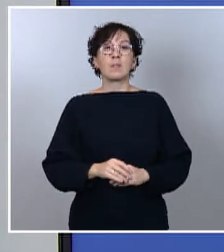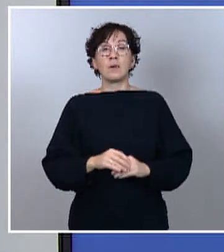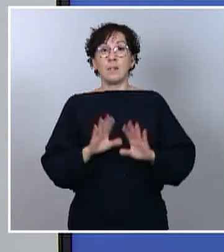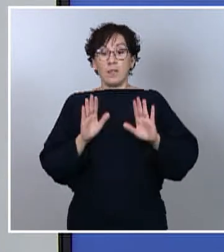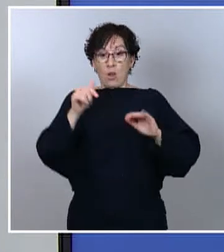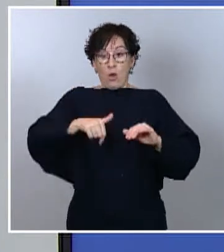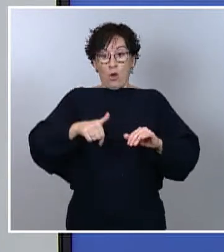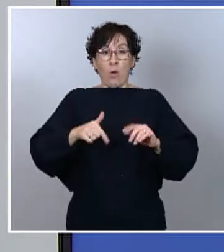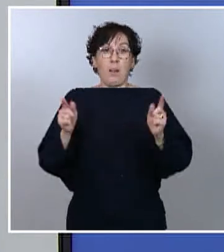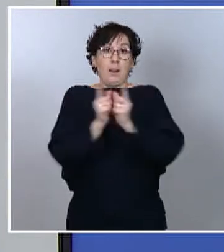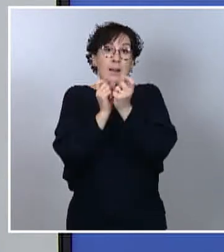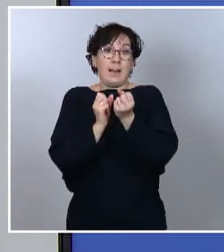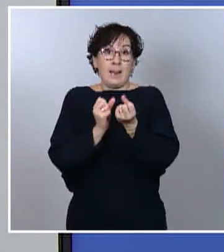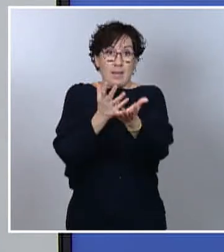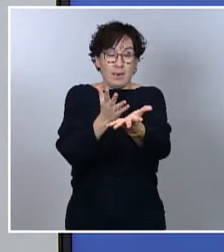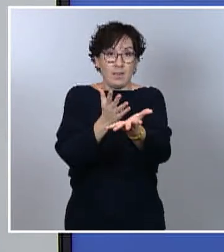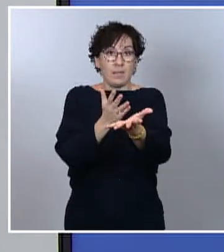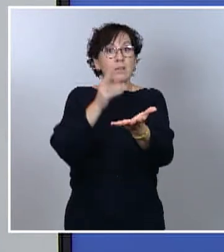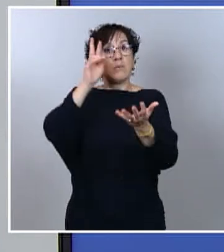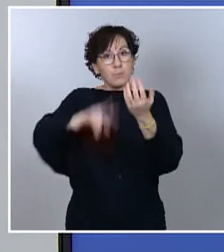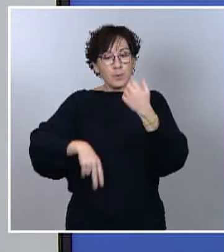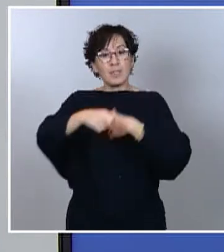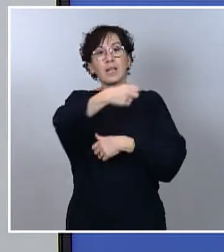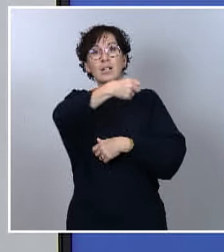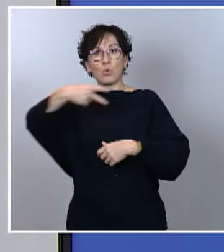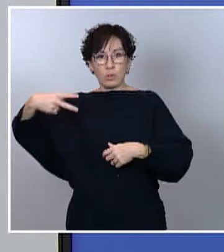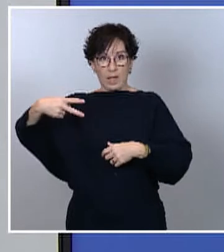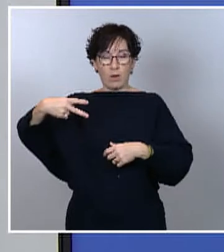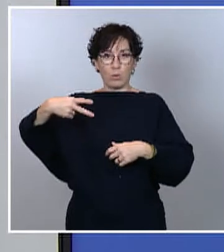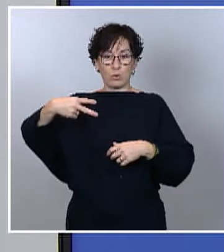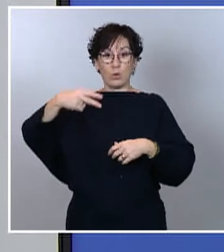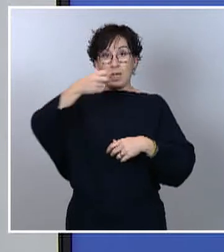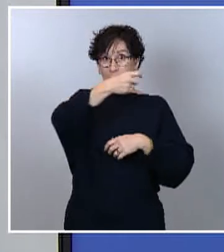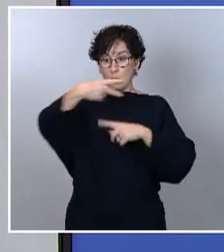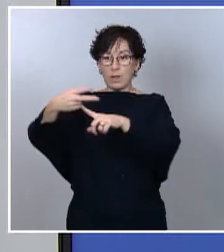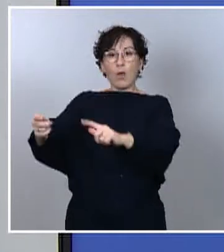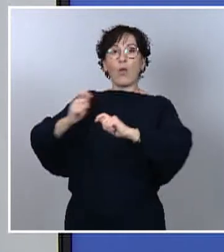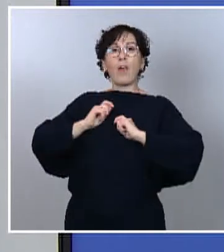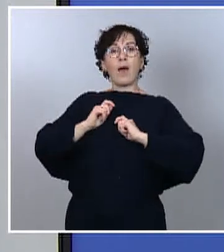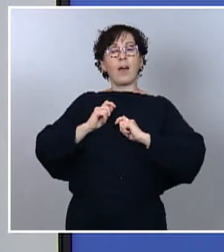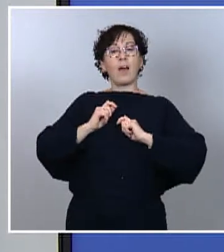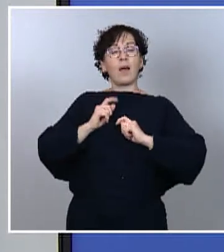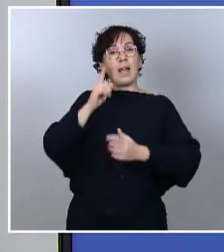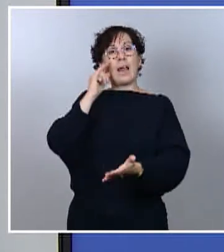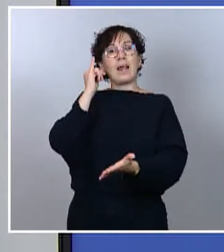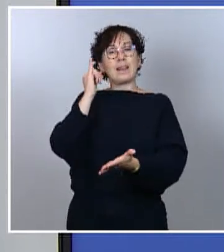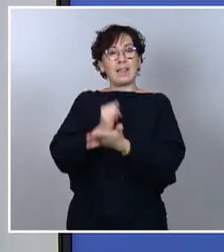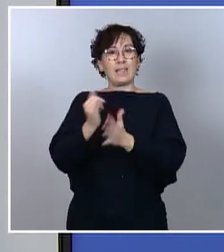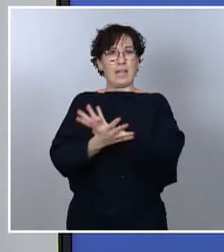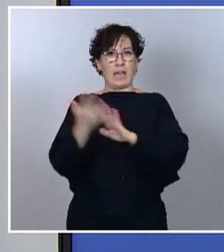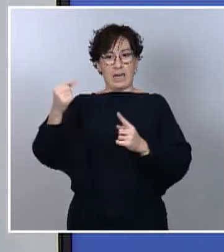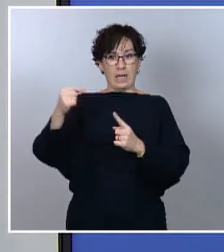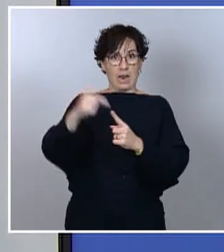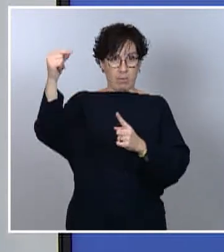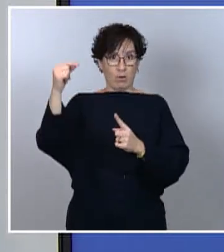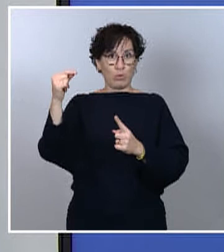ofrecerles son los resultados de seroprevalencia que proporcionan los test rápidos de anticuerpos. Será en las